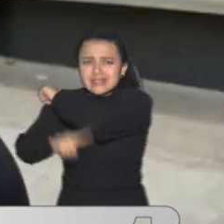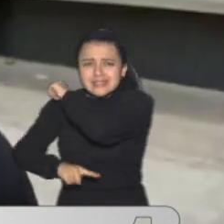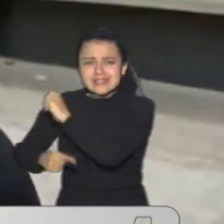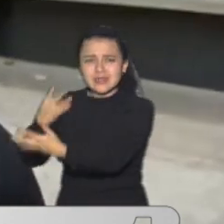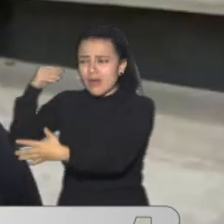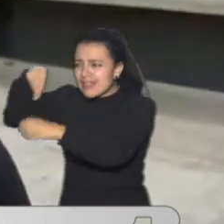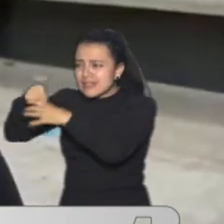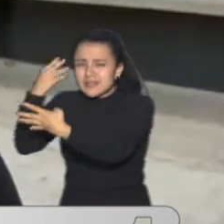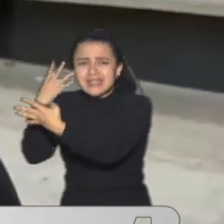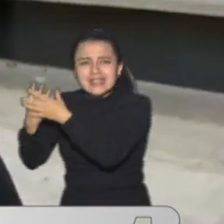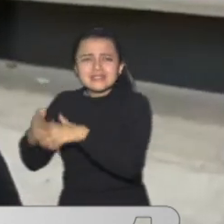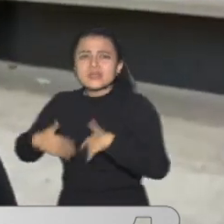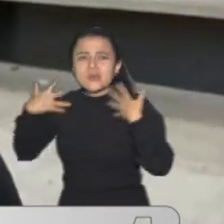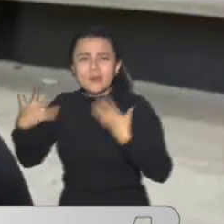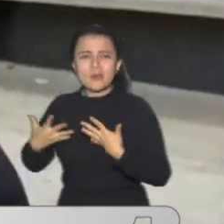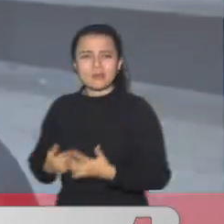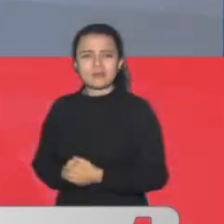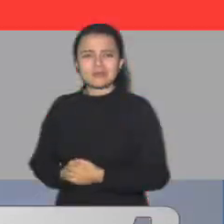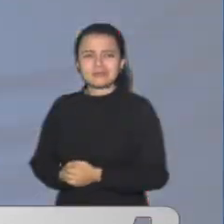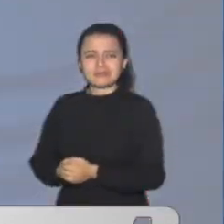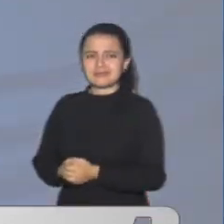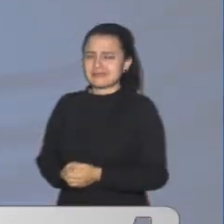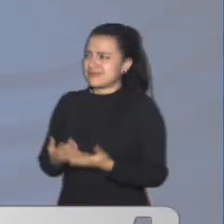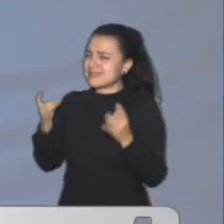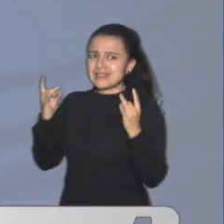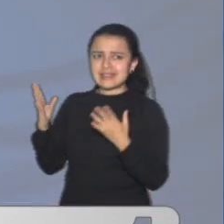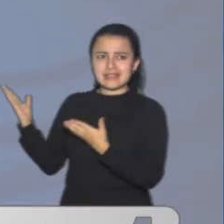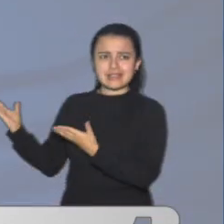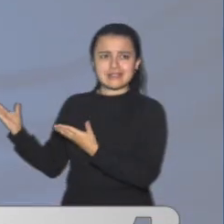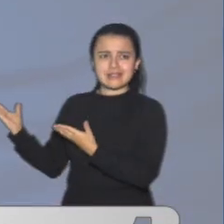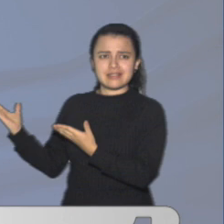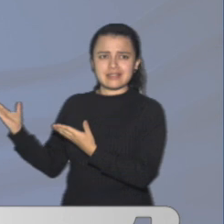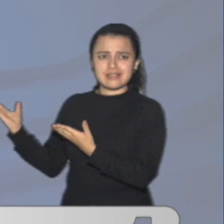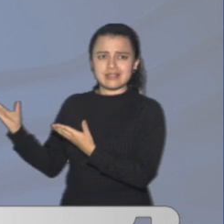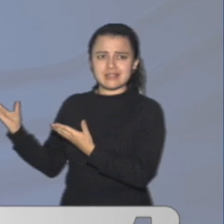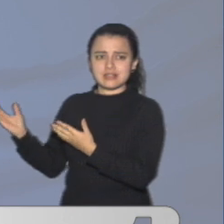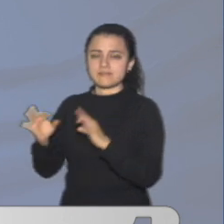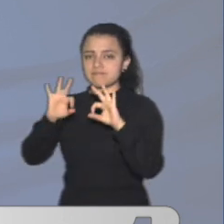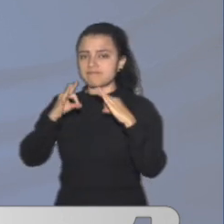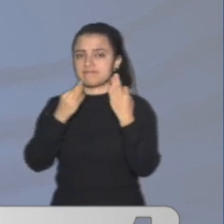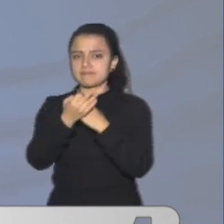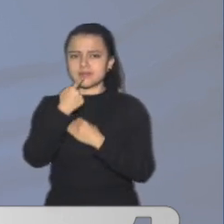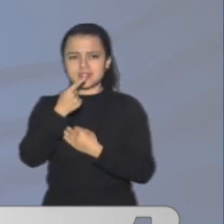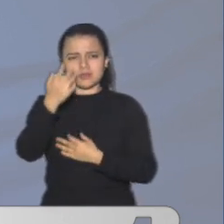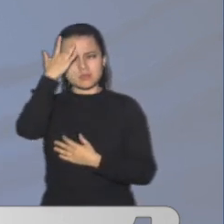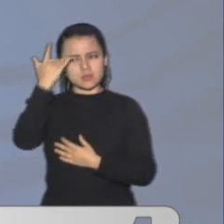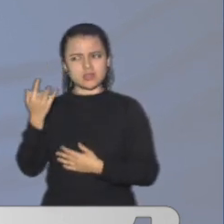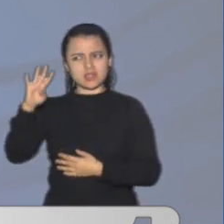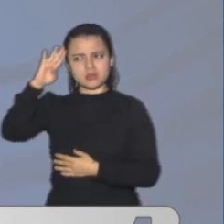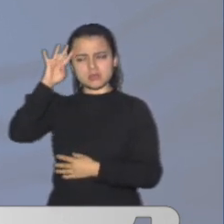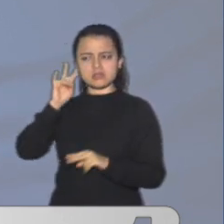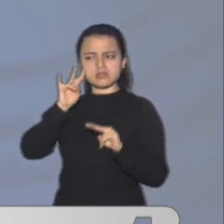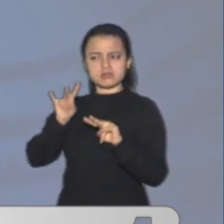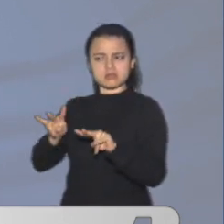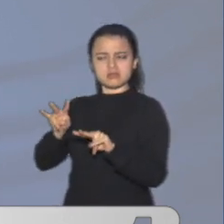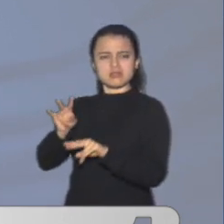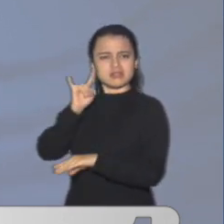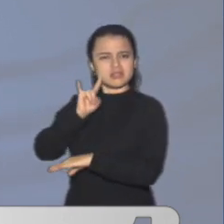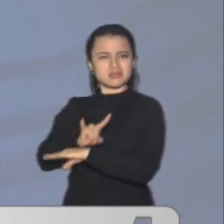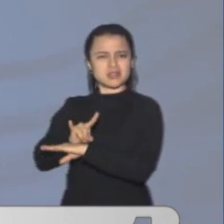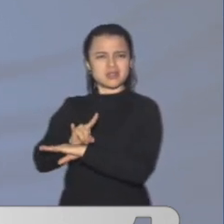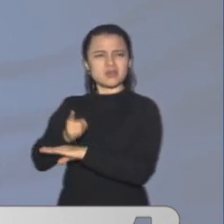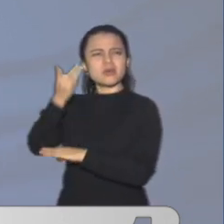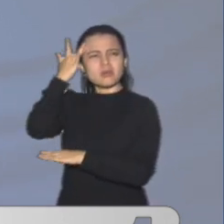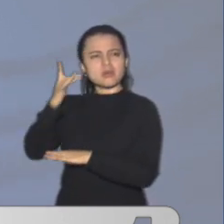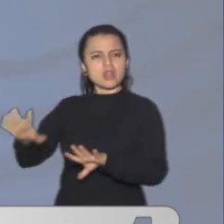ni siquiera la tiene porque ni siquiera lo han condenado la familia del joven pide que se investigue porque la policía que está a cargo de la seguridad de